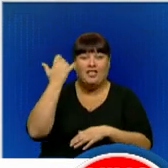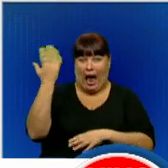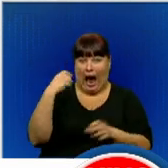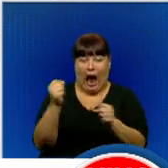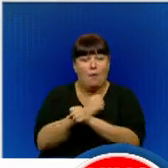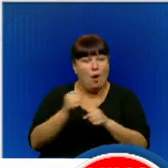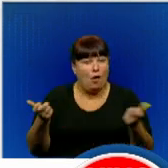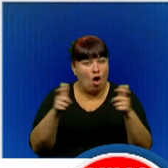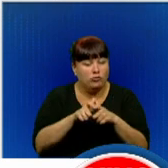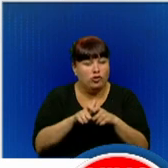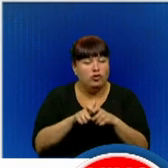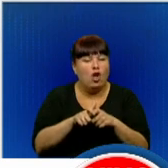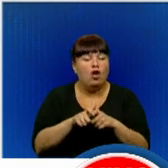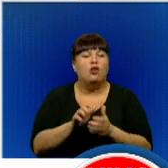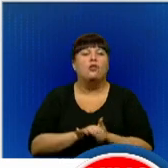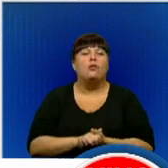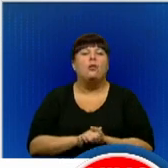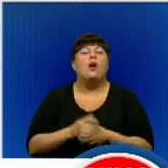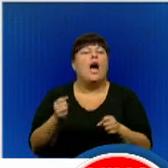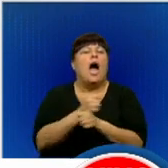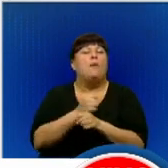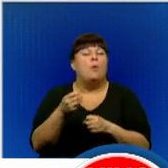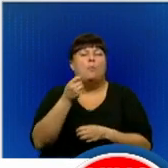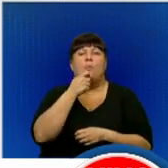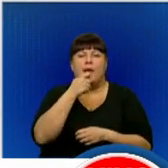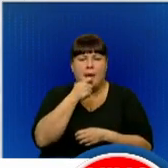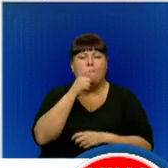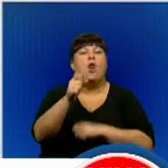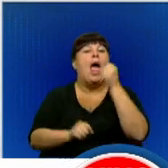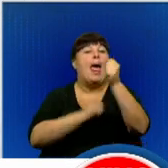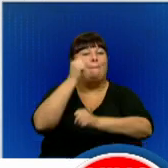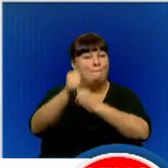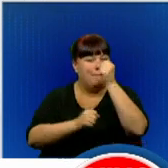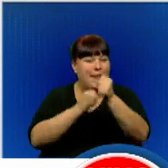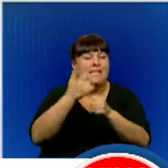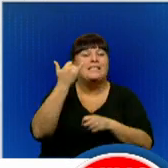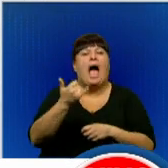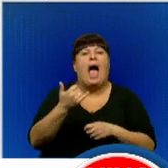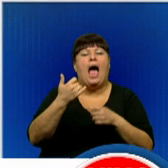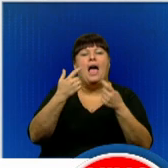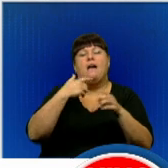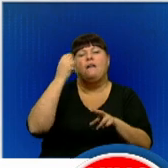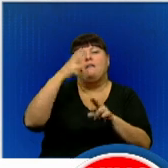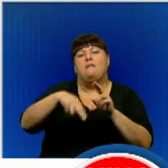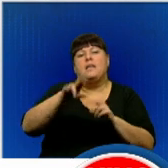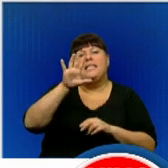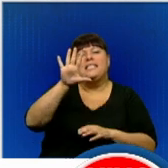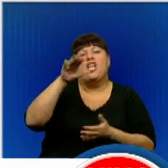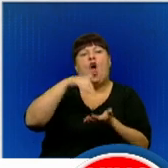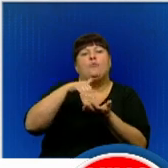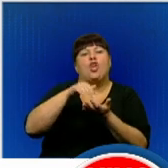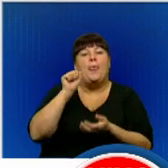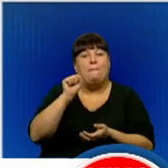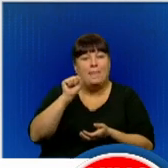este hemos aprobado que las empresas que tengan una utilidad de hasta 5 millones de